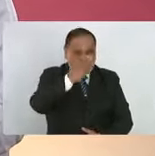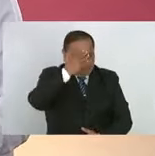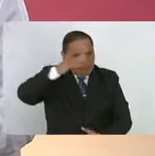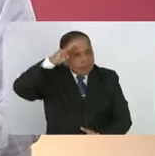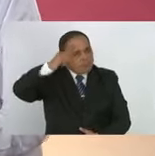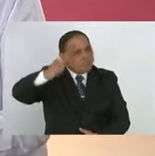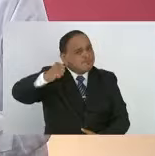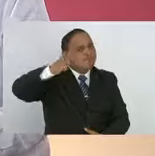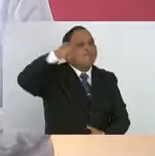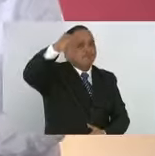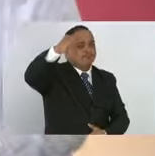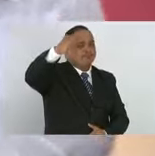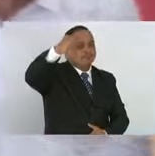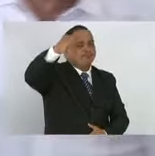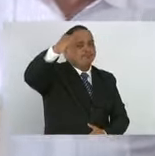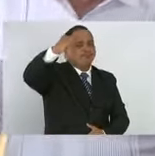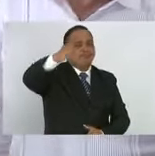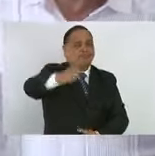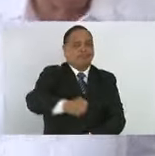Cuba!